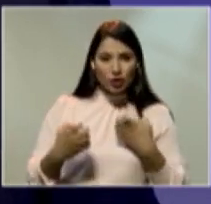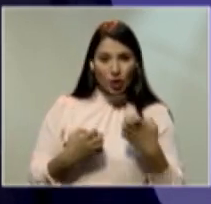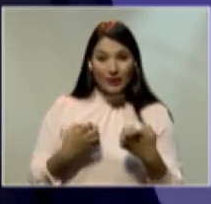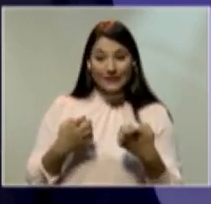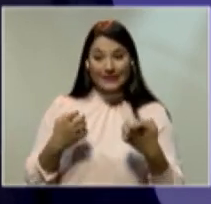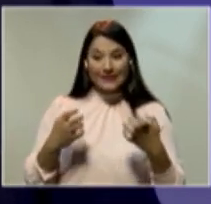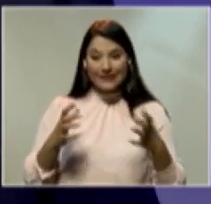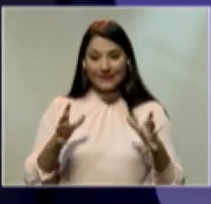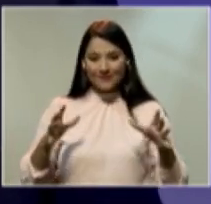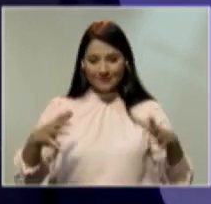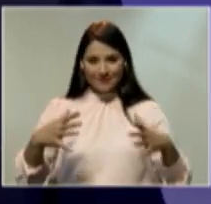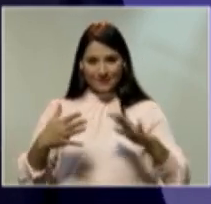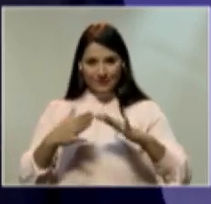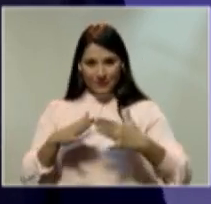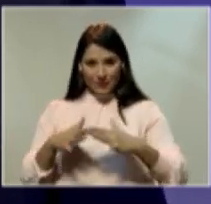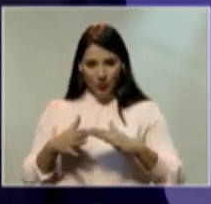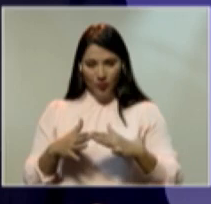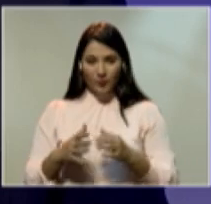colectivas.